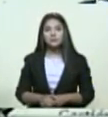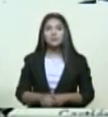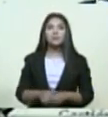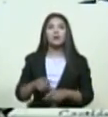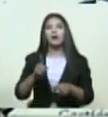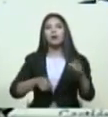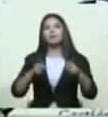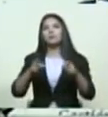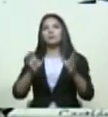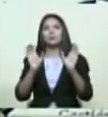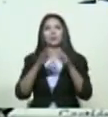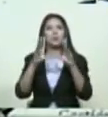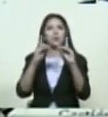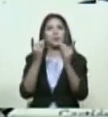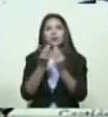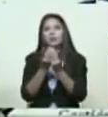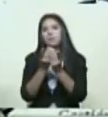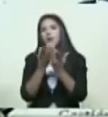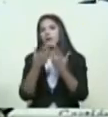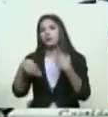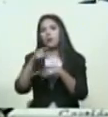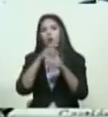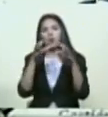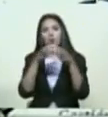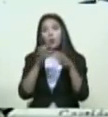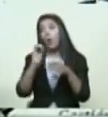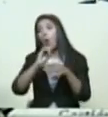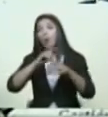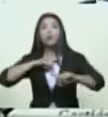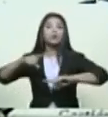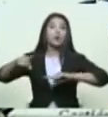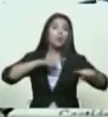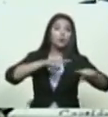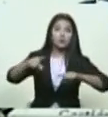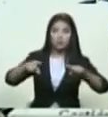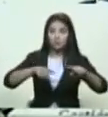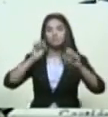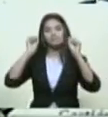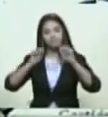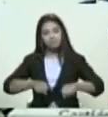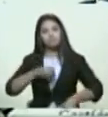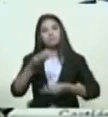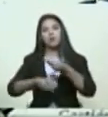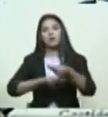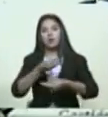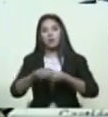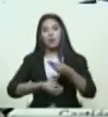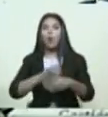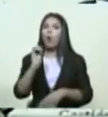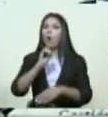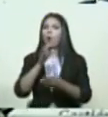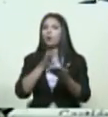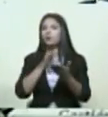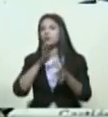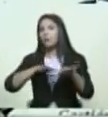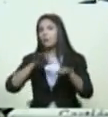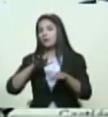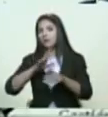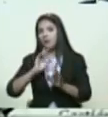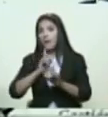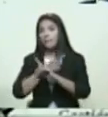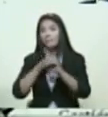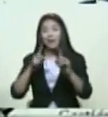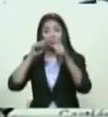jefaturas de departamento, de división o de coordinaciones, lo haremos. O de direcciones de línea, pero la